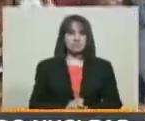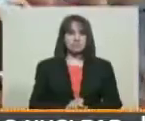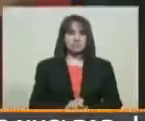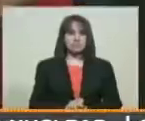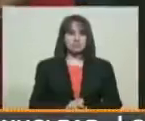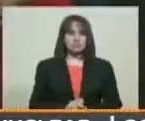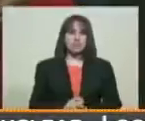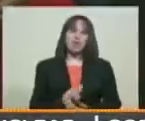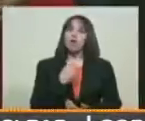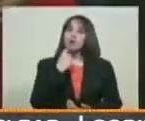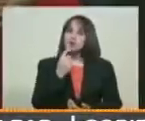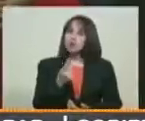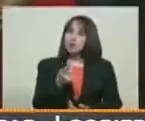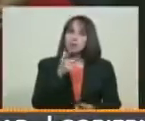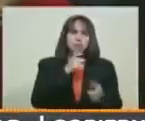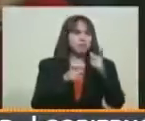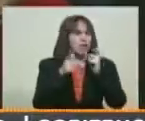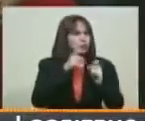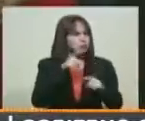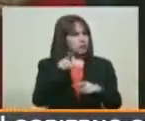Y yo le dije, le pregunté,